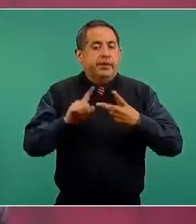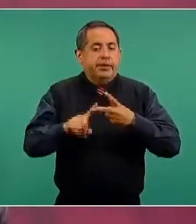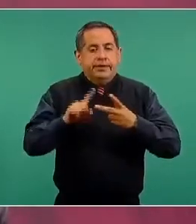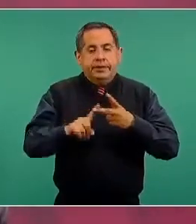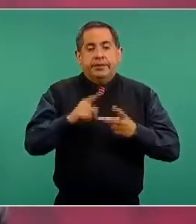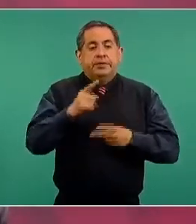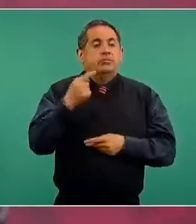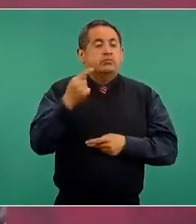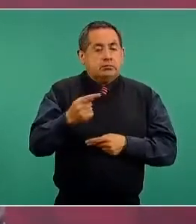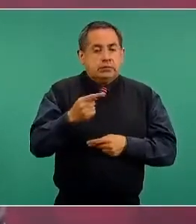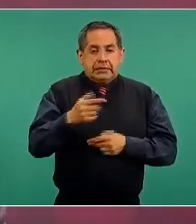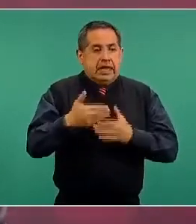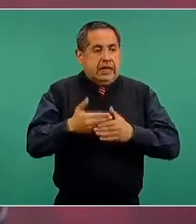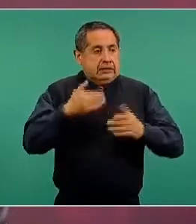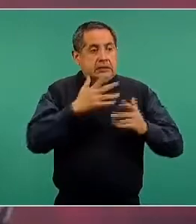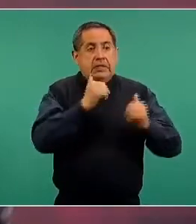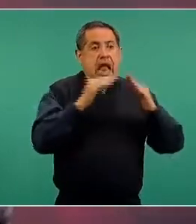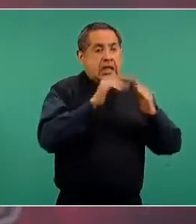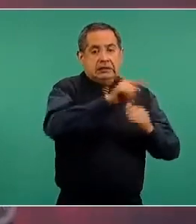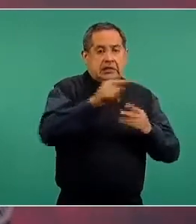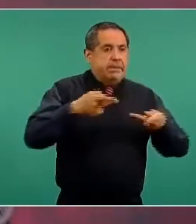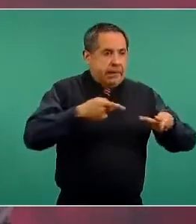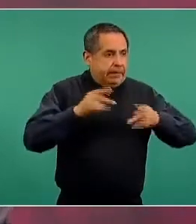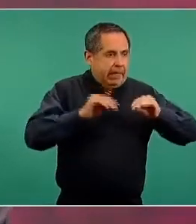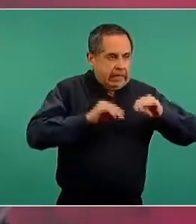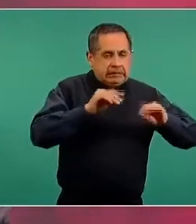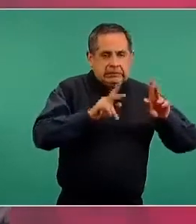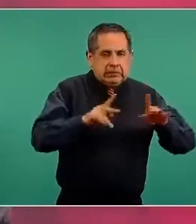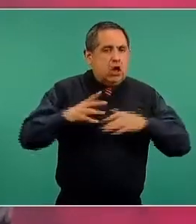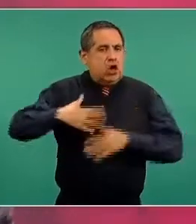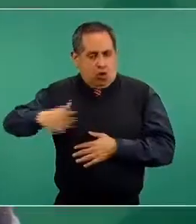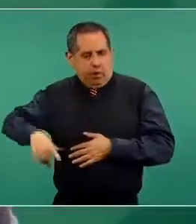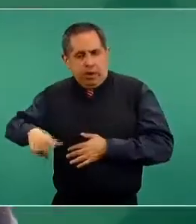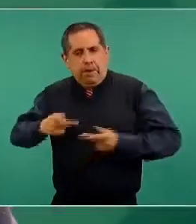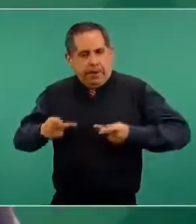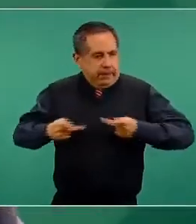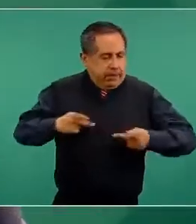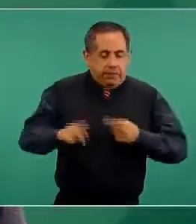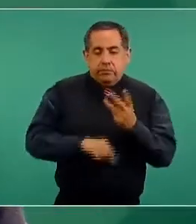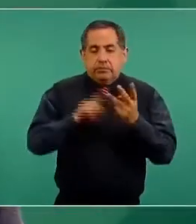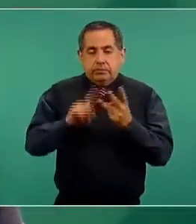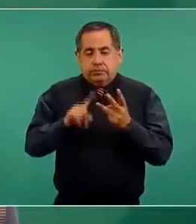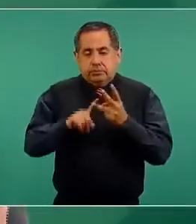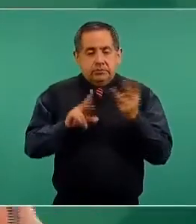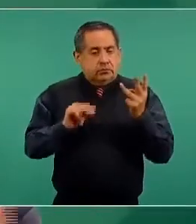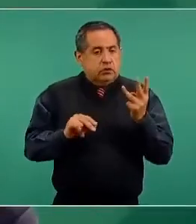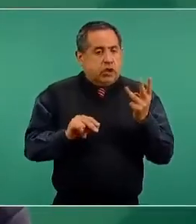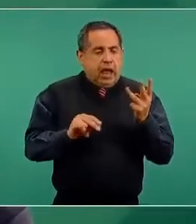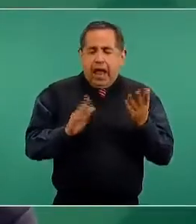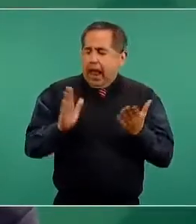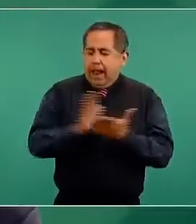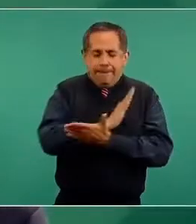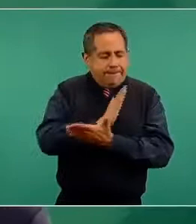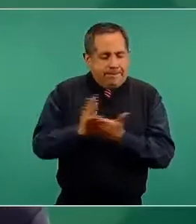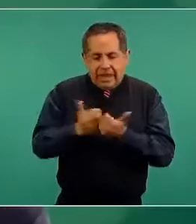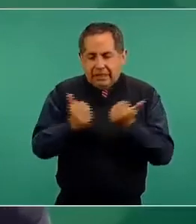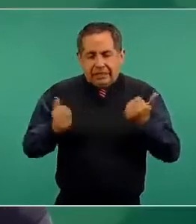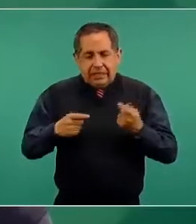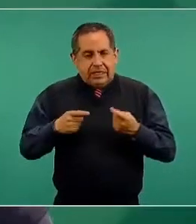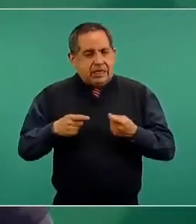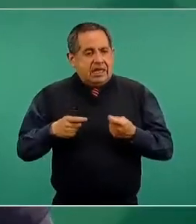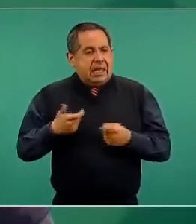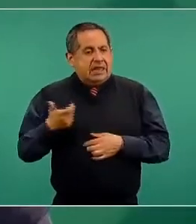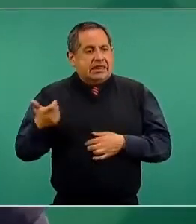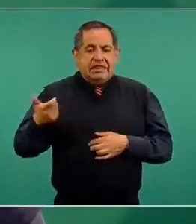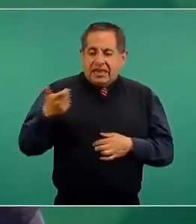empezar a prepararse en sus casas y desde luego nosotros en el gobierno. 3, no tiene nada que ver el proceso de entrega